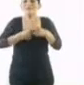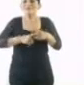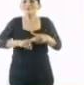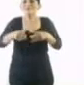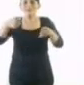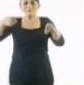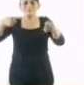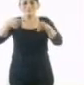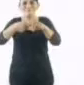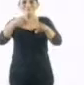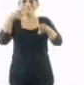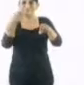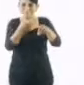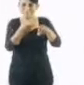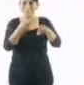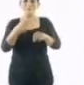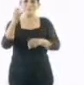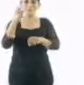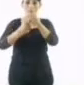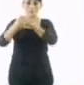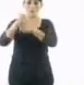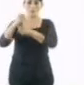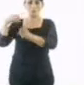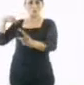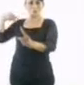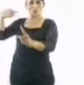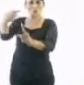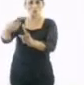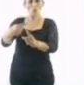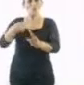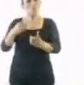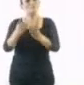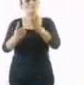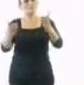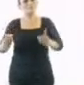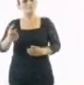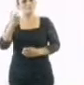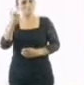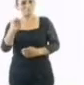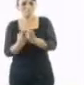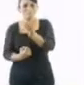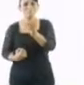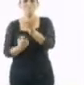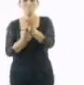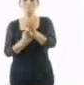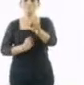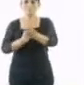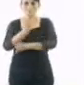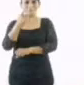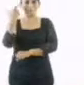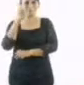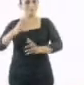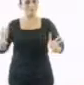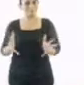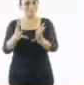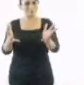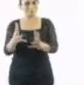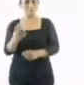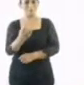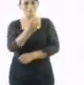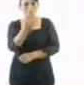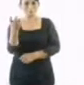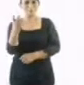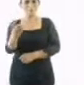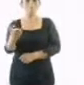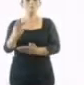la vida desde el momento de la concepción. Durante los últimos 20 años me he dedicado a promover el desarrollo económico sustentable del Estado de